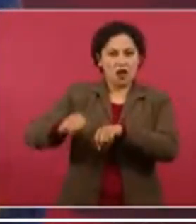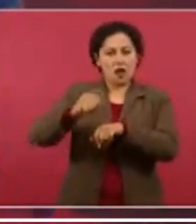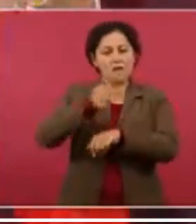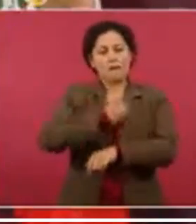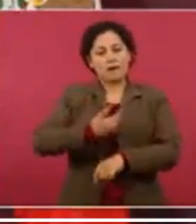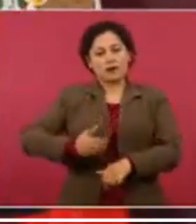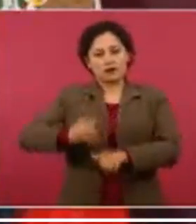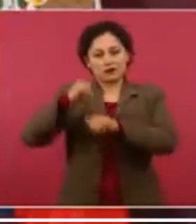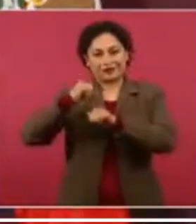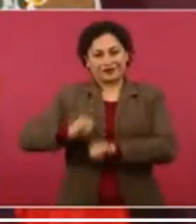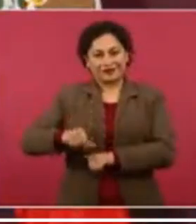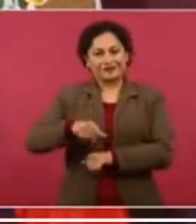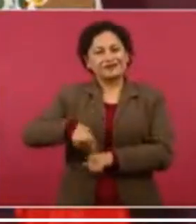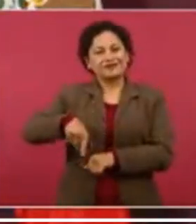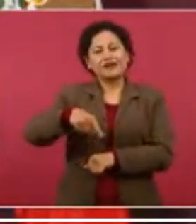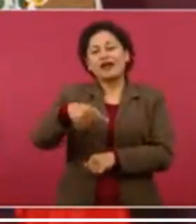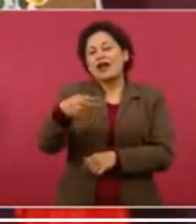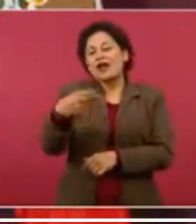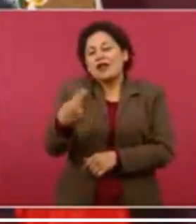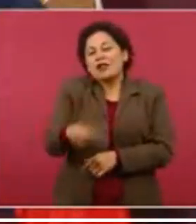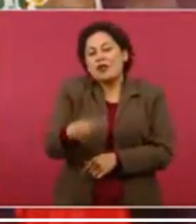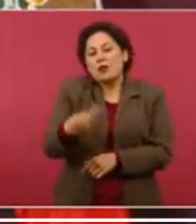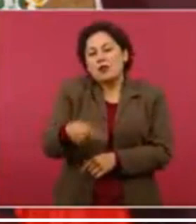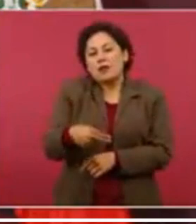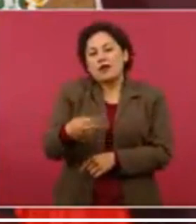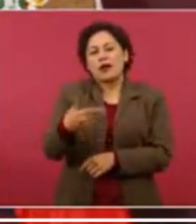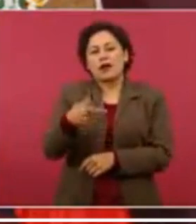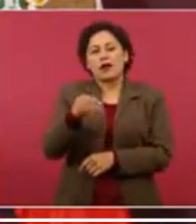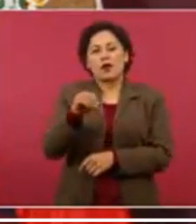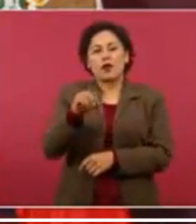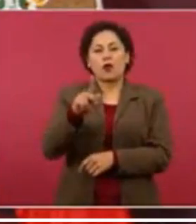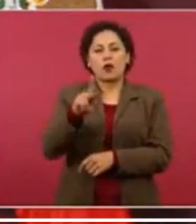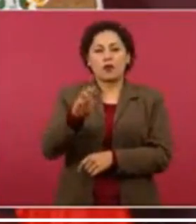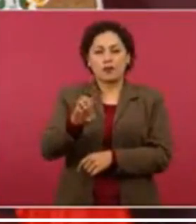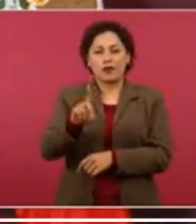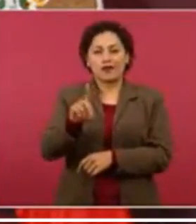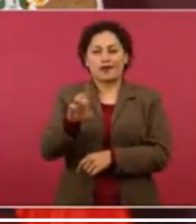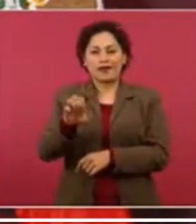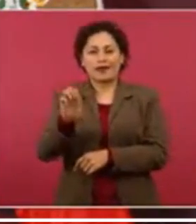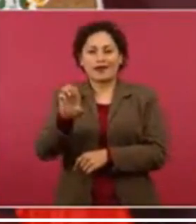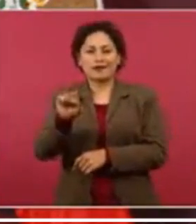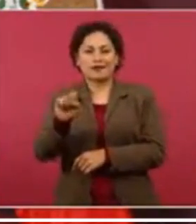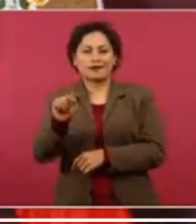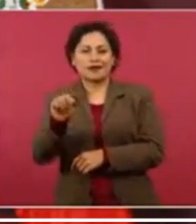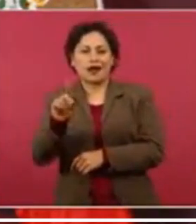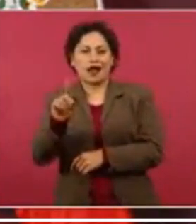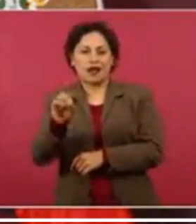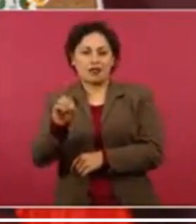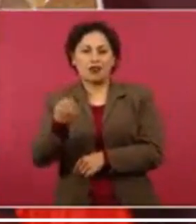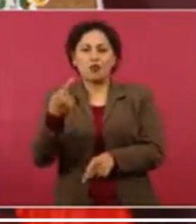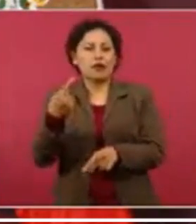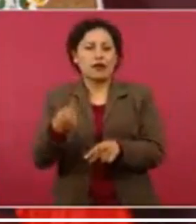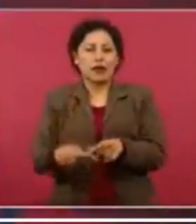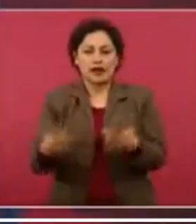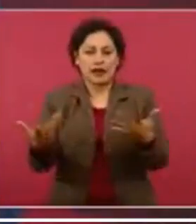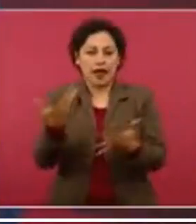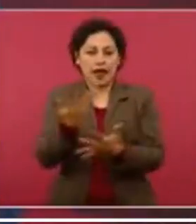acostumbrado golpe de Estado de los militares. Ahora hay otros